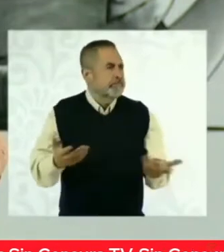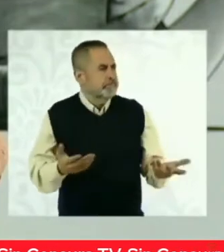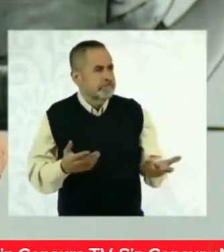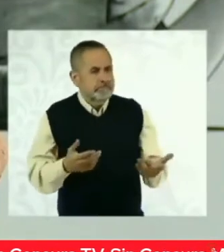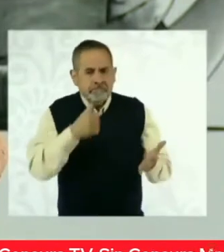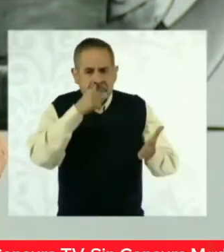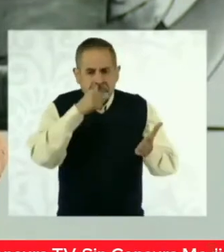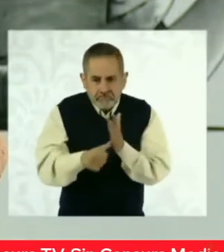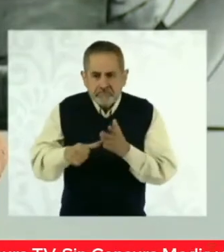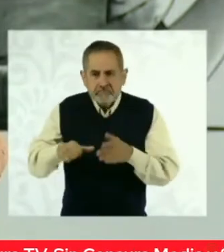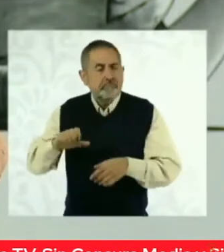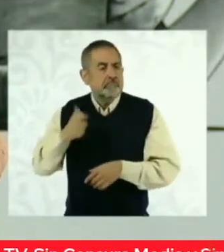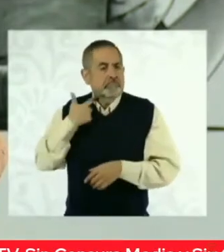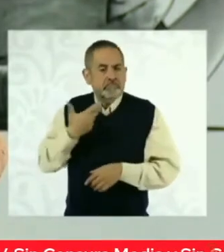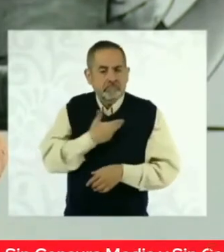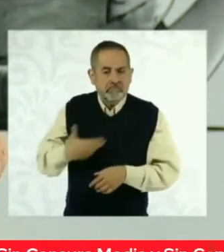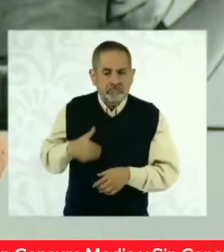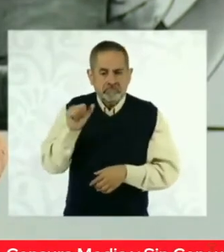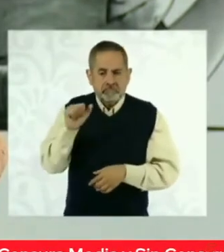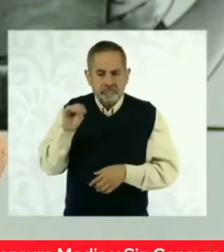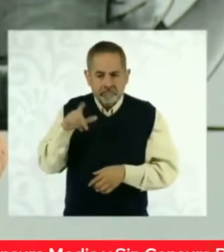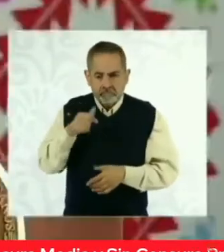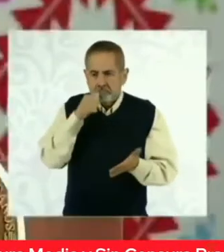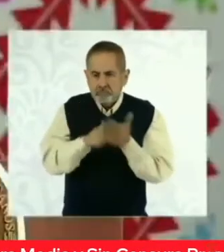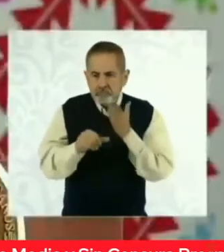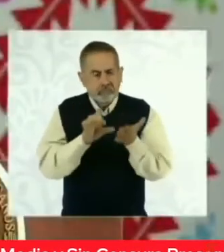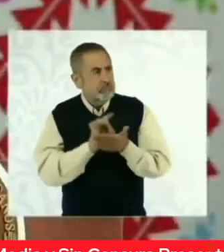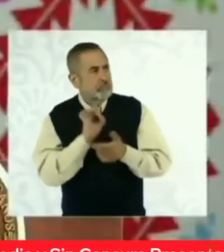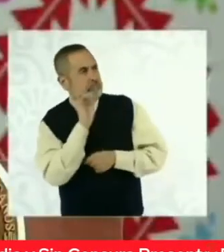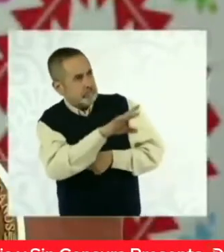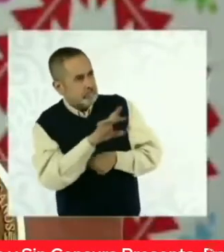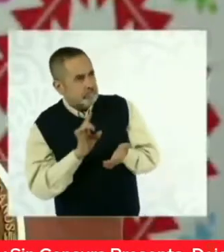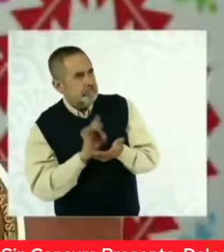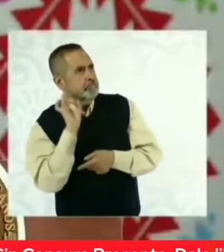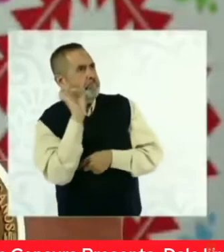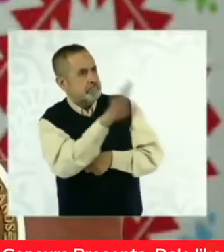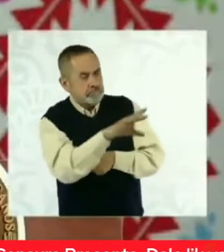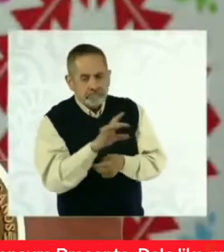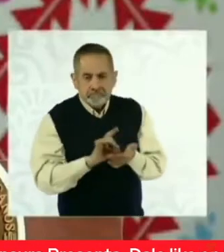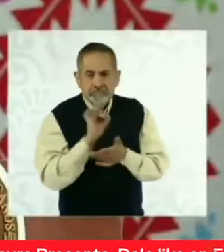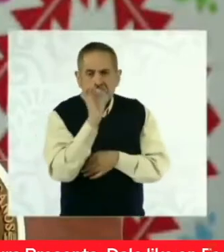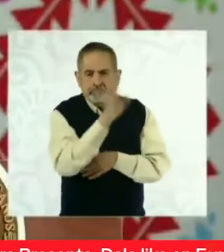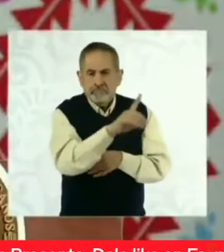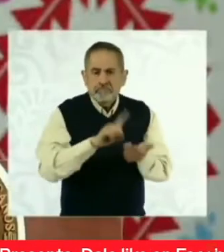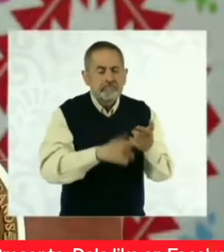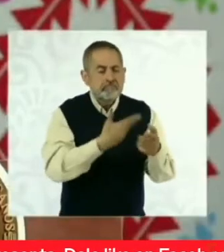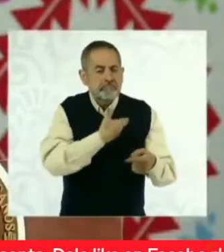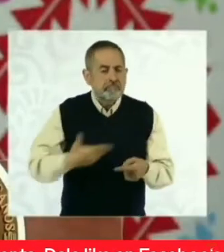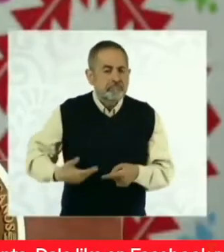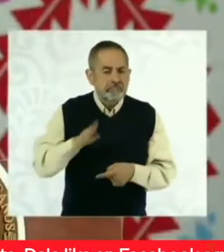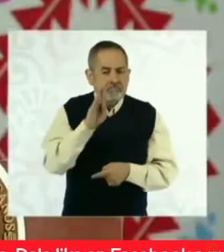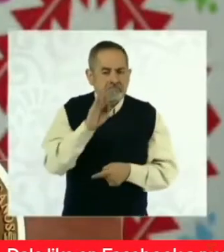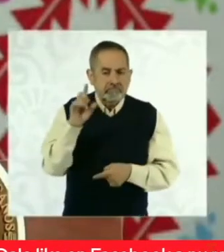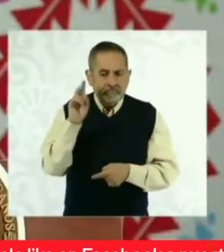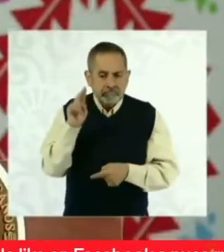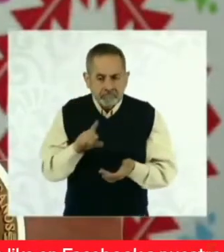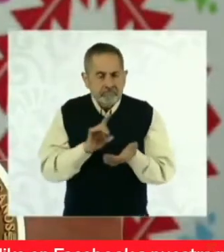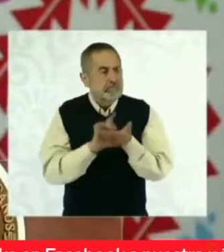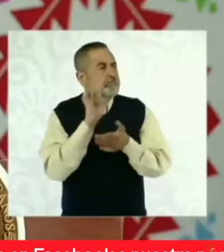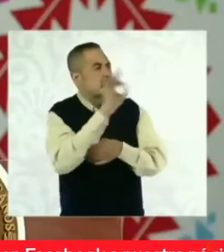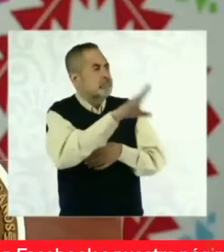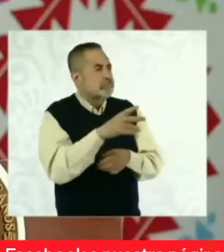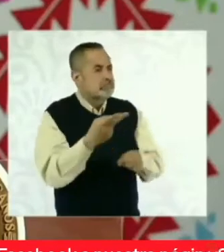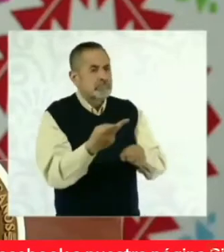en cartas que envió el entonces presidente López Obrador a el presidente Biden, de